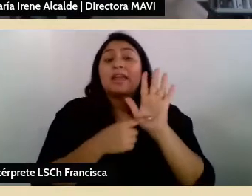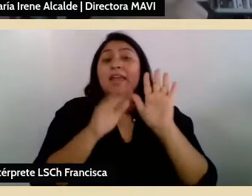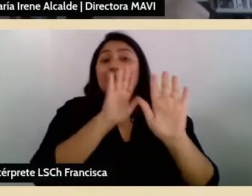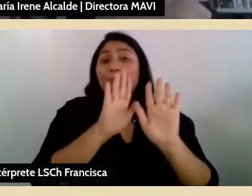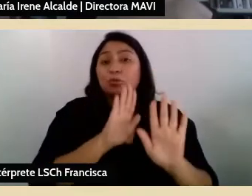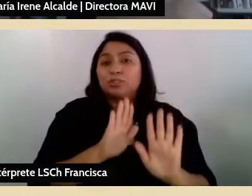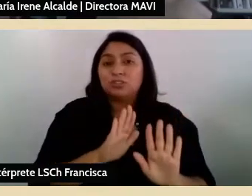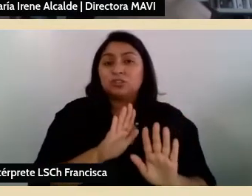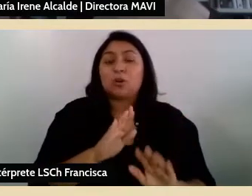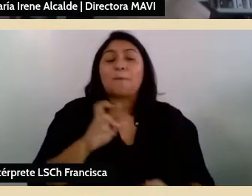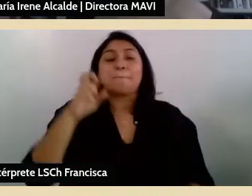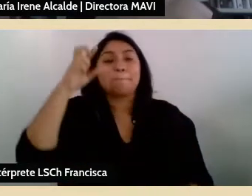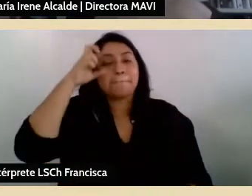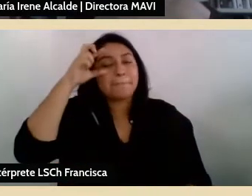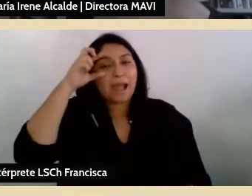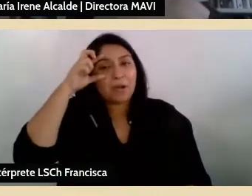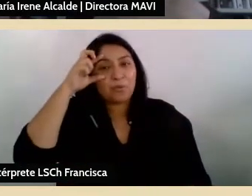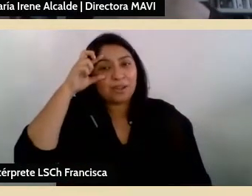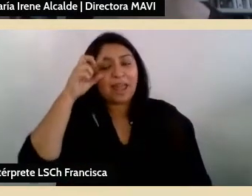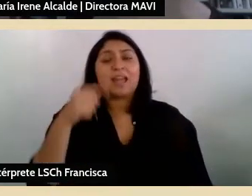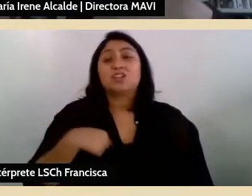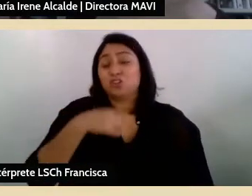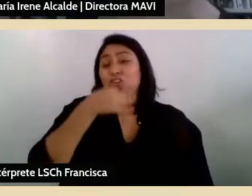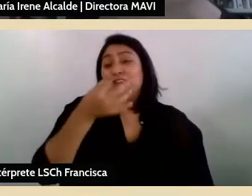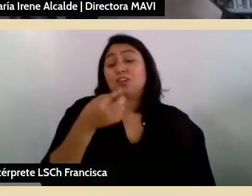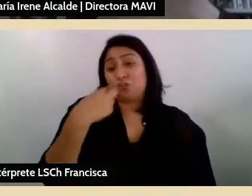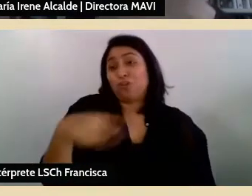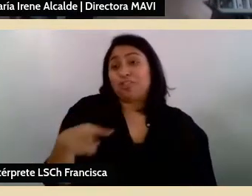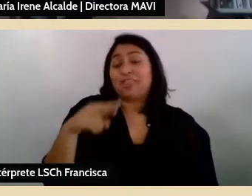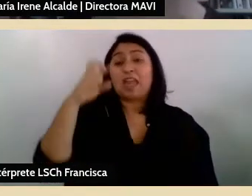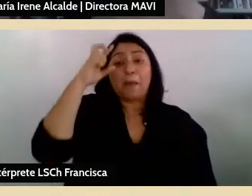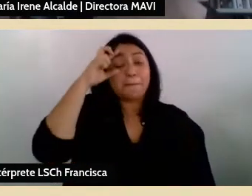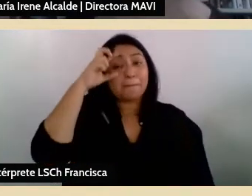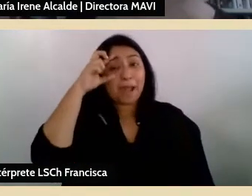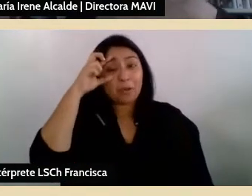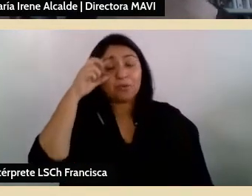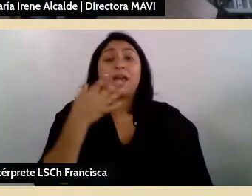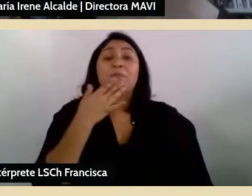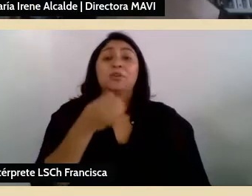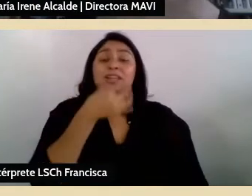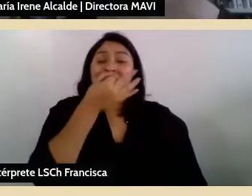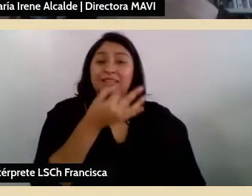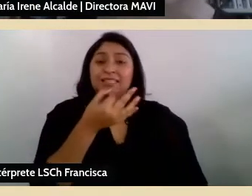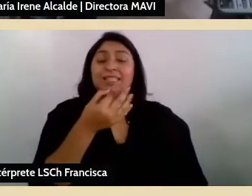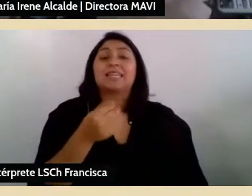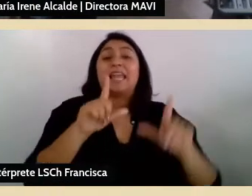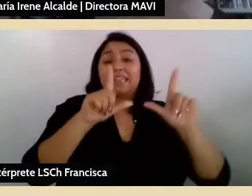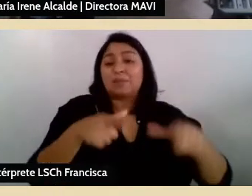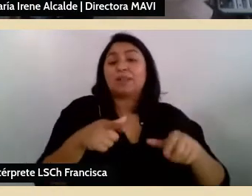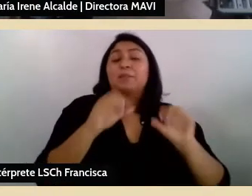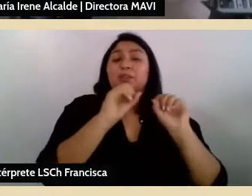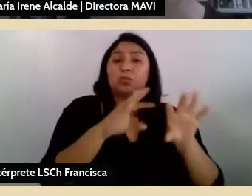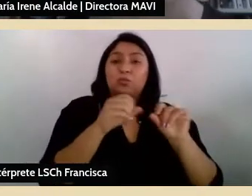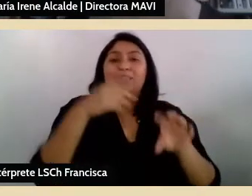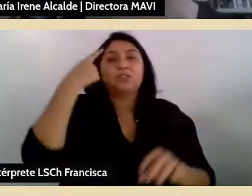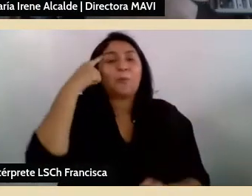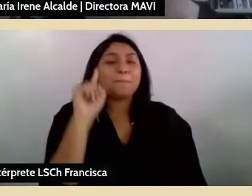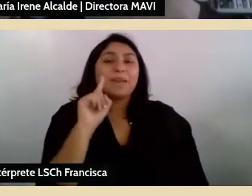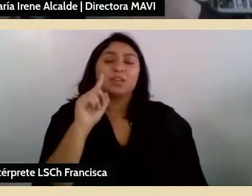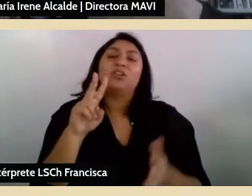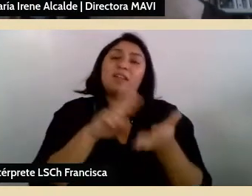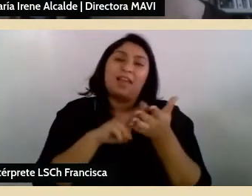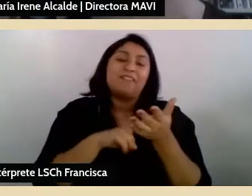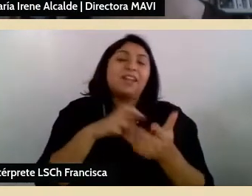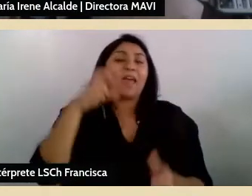¿eh? Porque ella dice que es del Departamento de Educación y generosamente nos involucra a todos, pero la Paula fue la